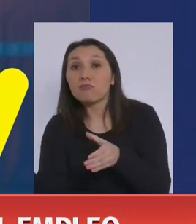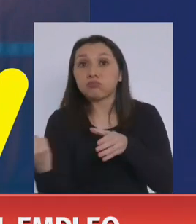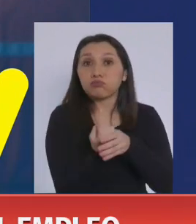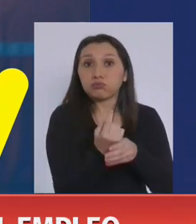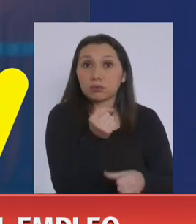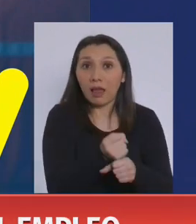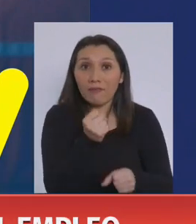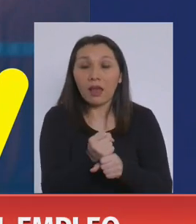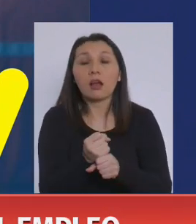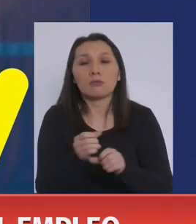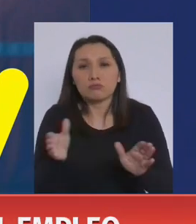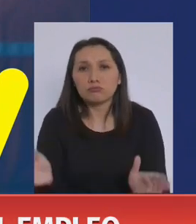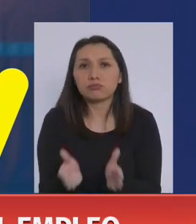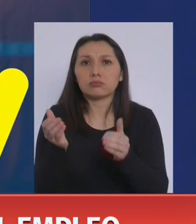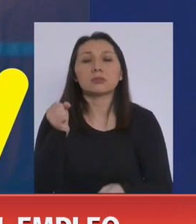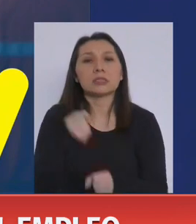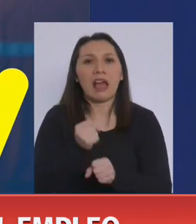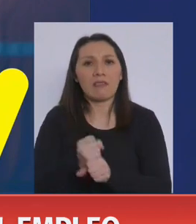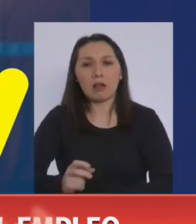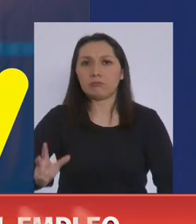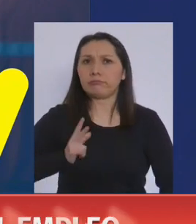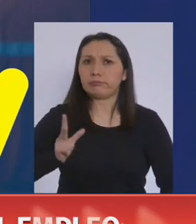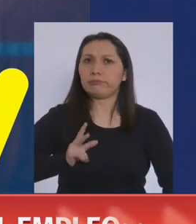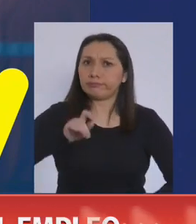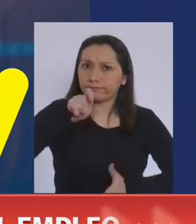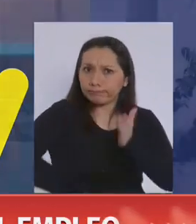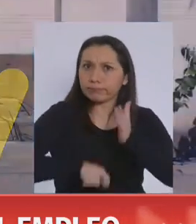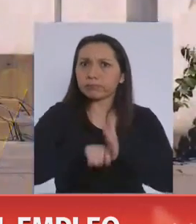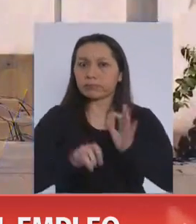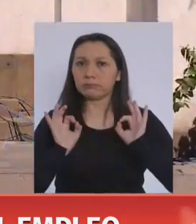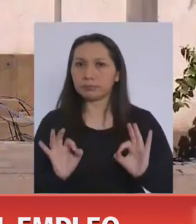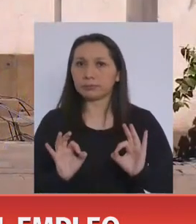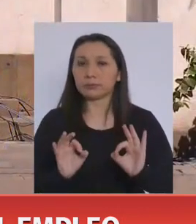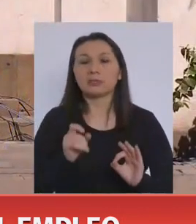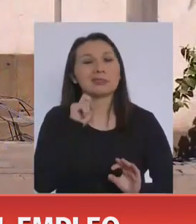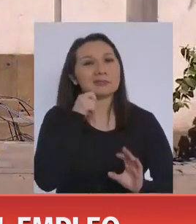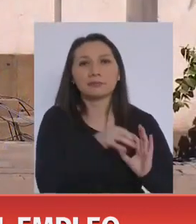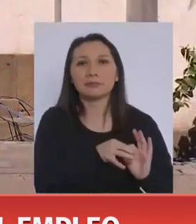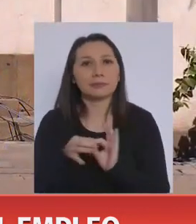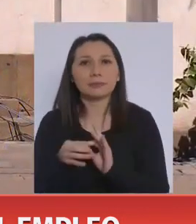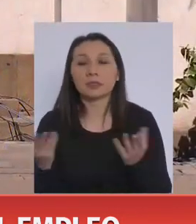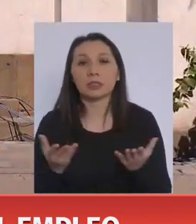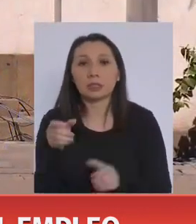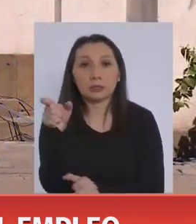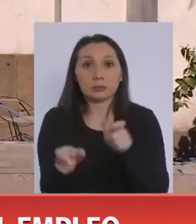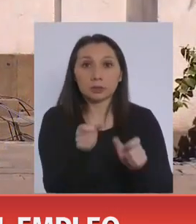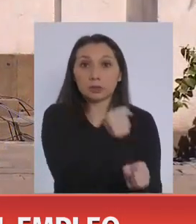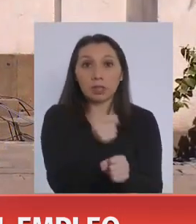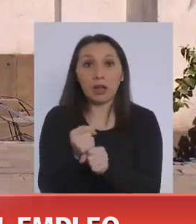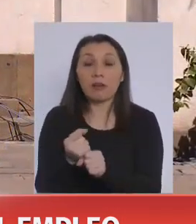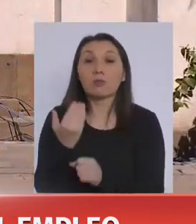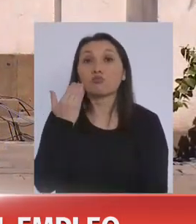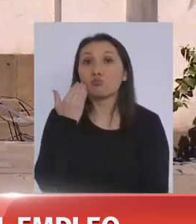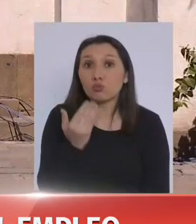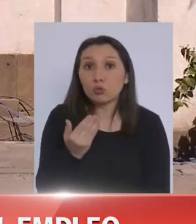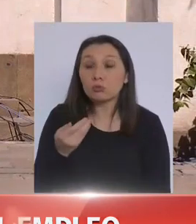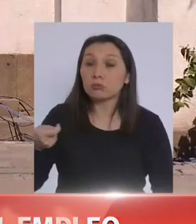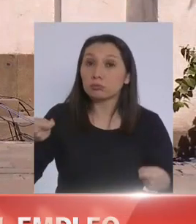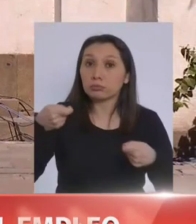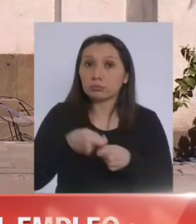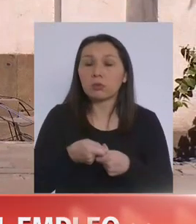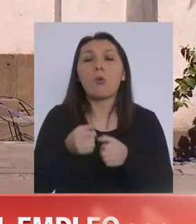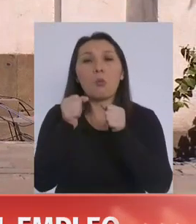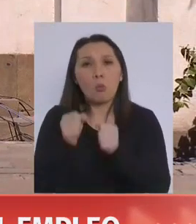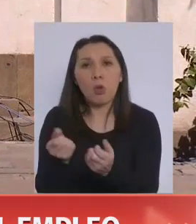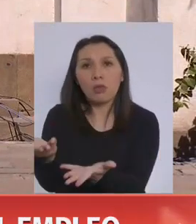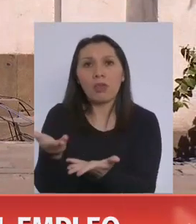van a impulsar los empleos formales, lo cual significa que los trabajadores beneficiados podrán acceder a